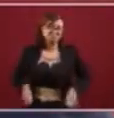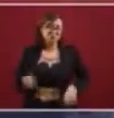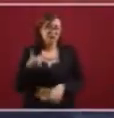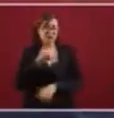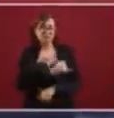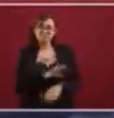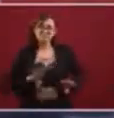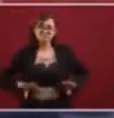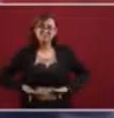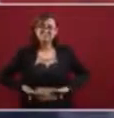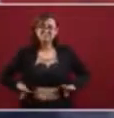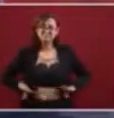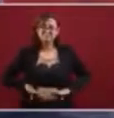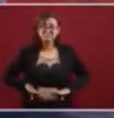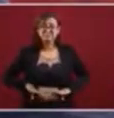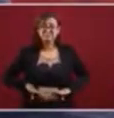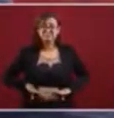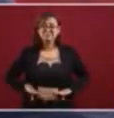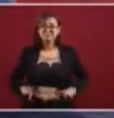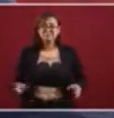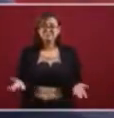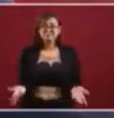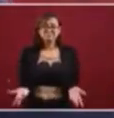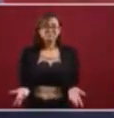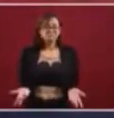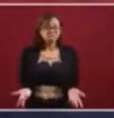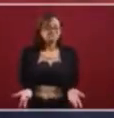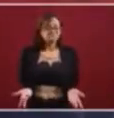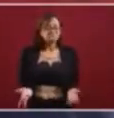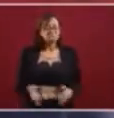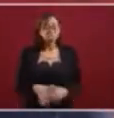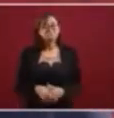y nada más porque